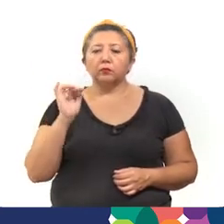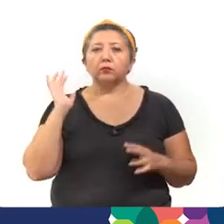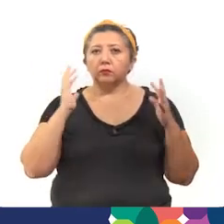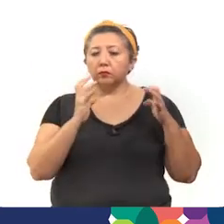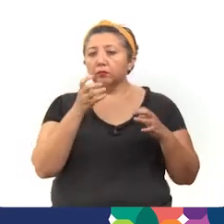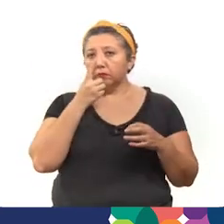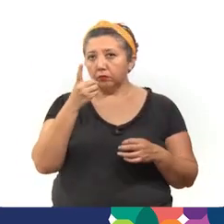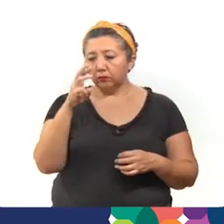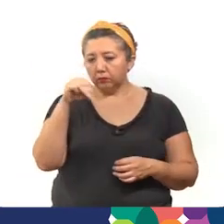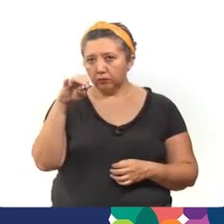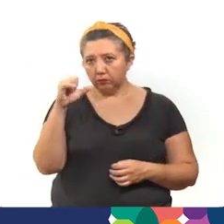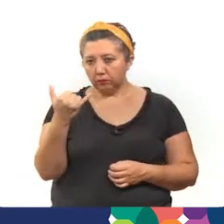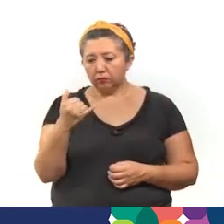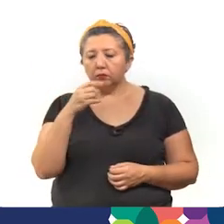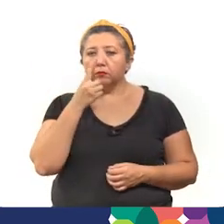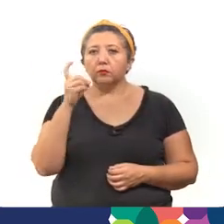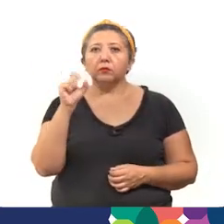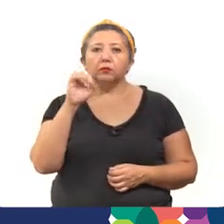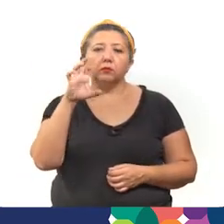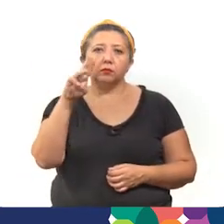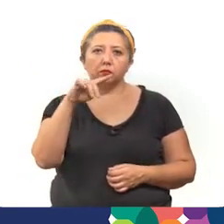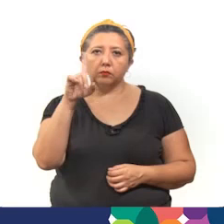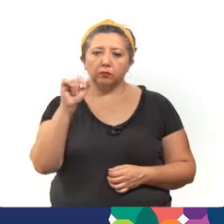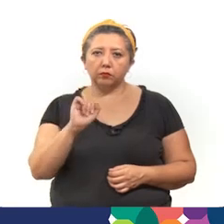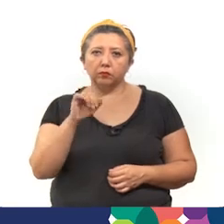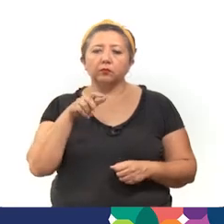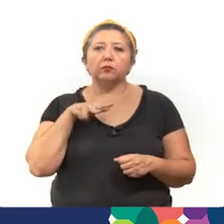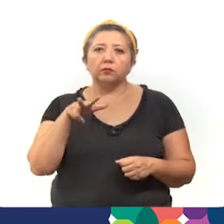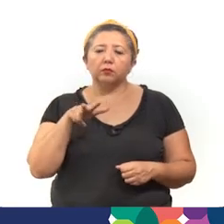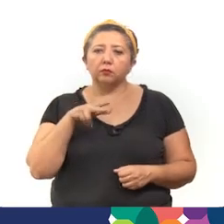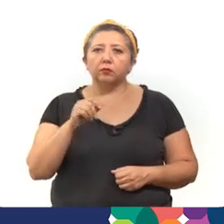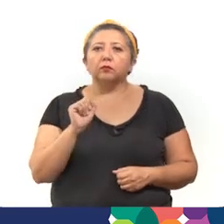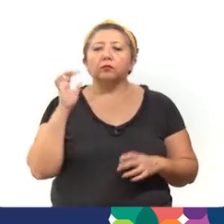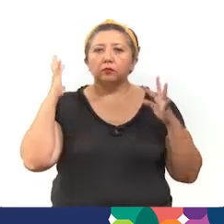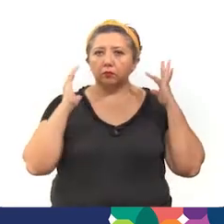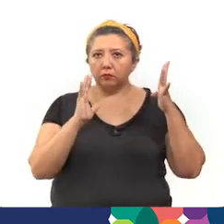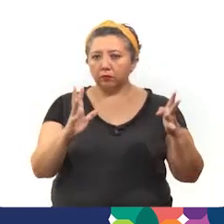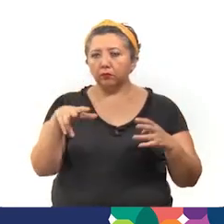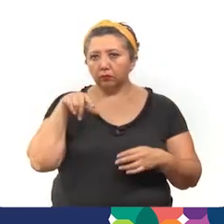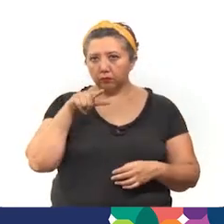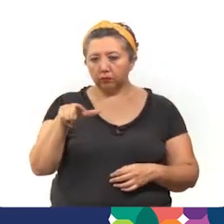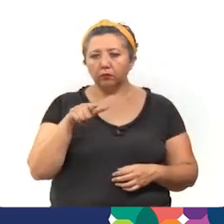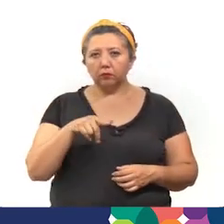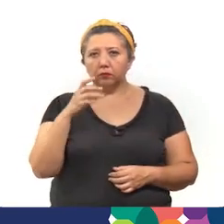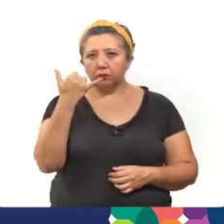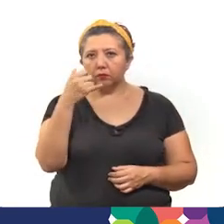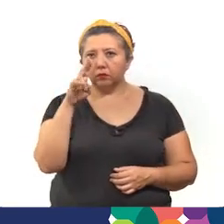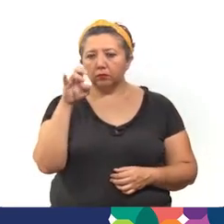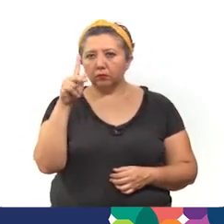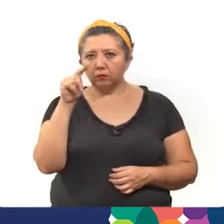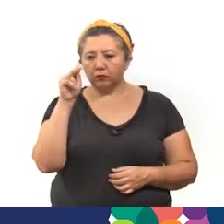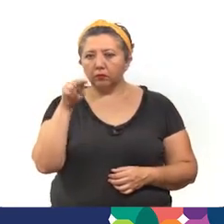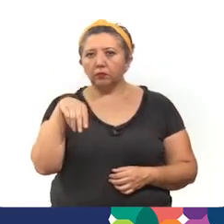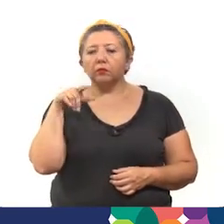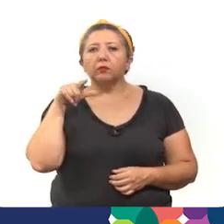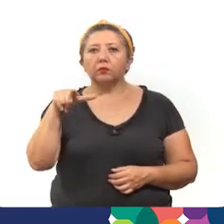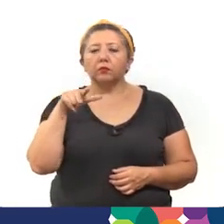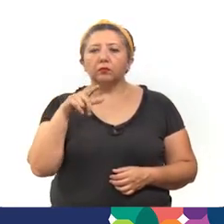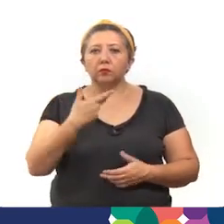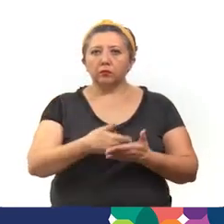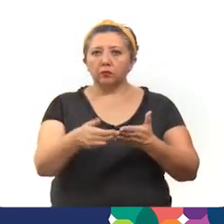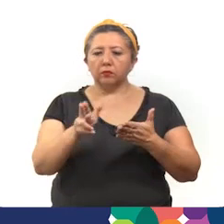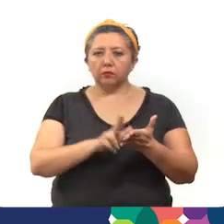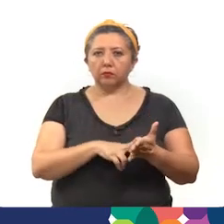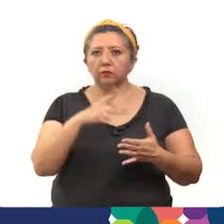24, Bosques del Poniente y Mulzay 21, Emiliano Zapata Sur 18, Francisco de Montejo 17, Yucalpetén